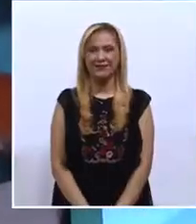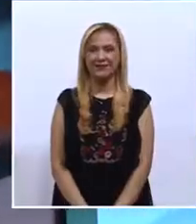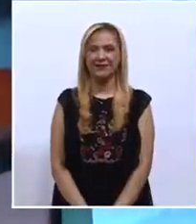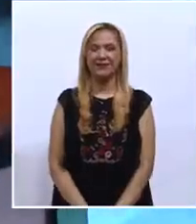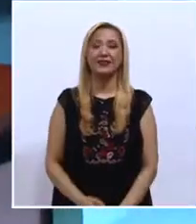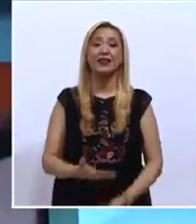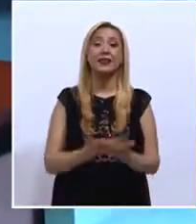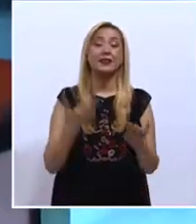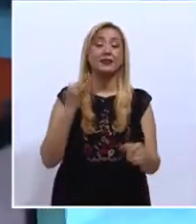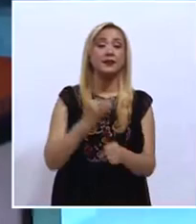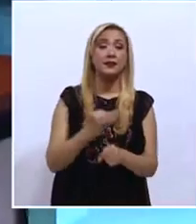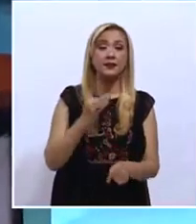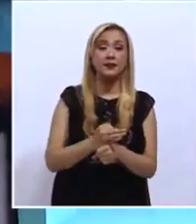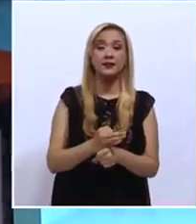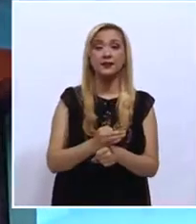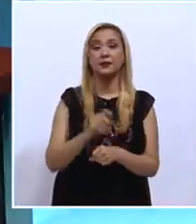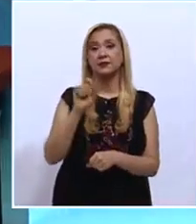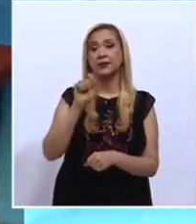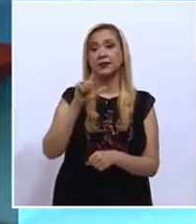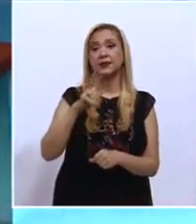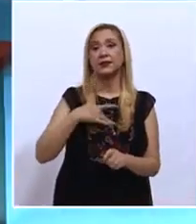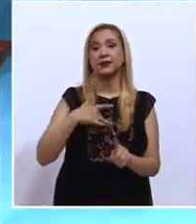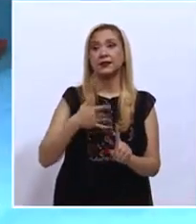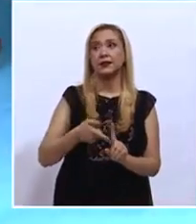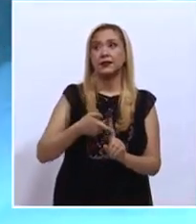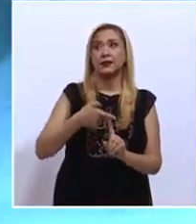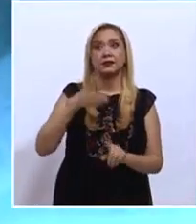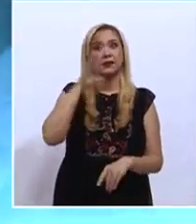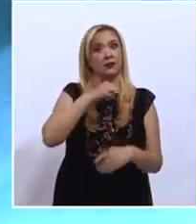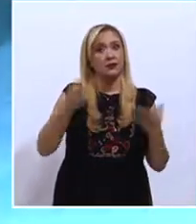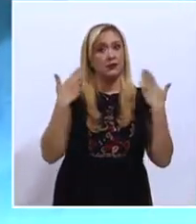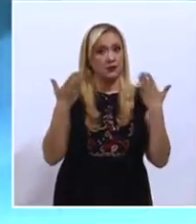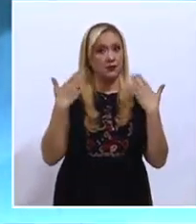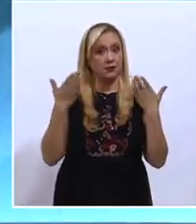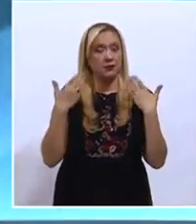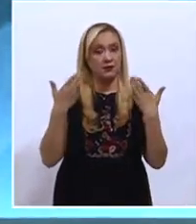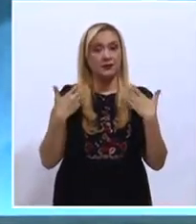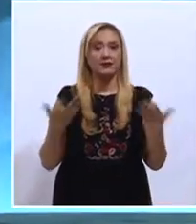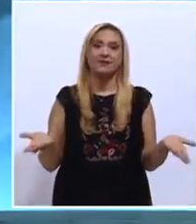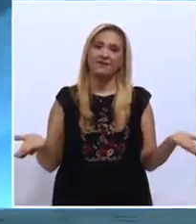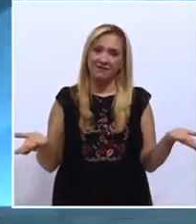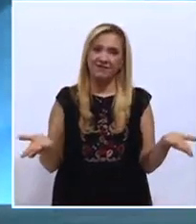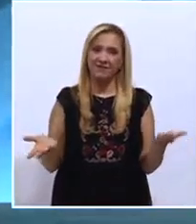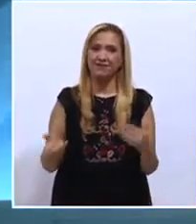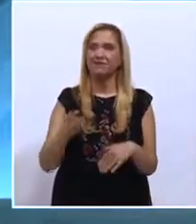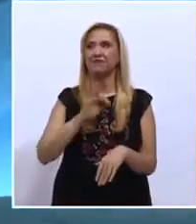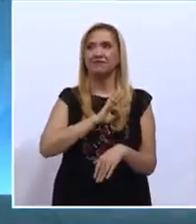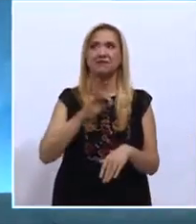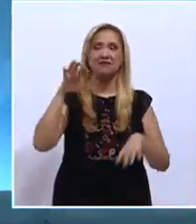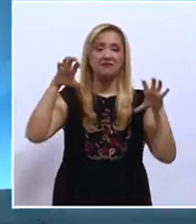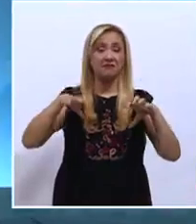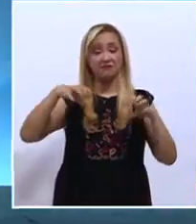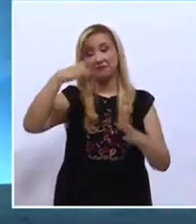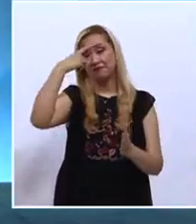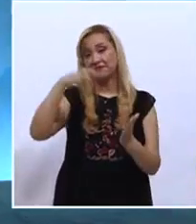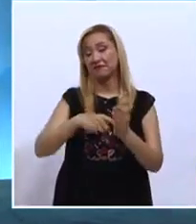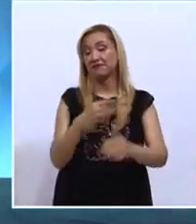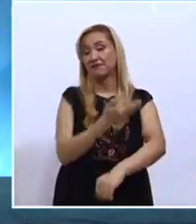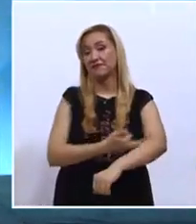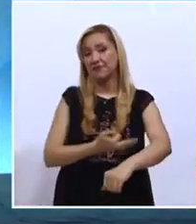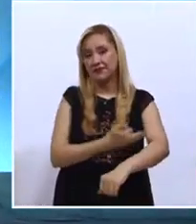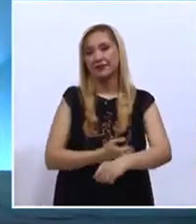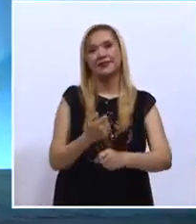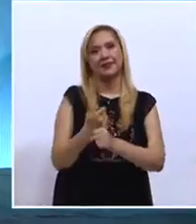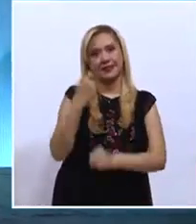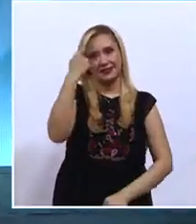Y en estos momentos 27 grados en la temperatura en el Valle de México y pues ya sabe, pronóstico de lluvias para esta tarde, así